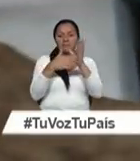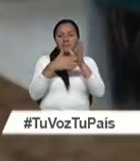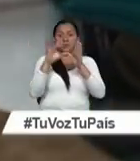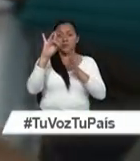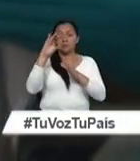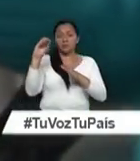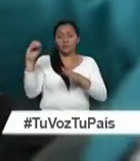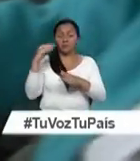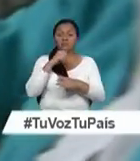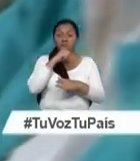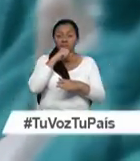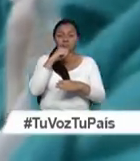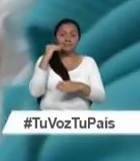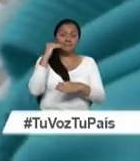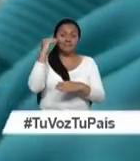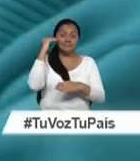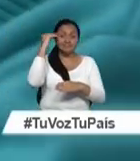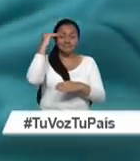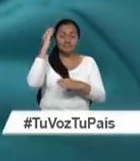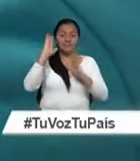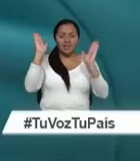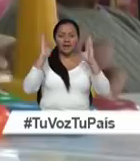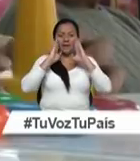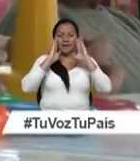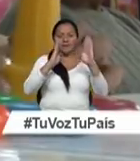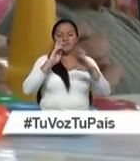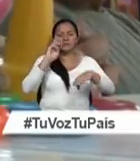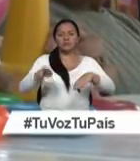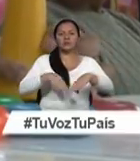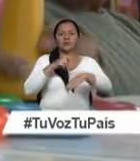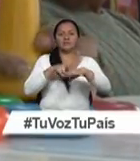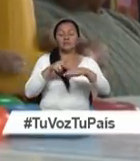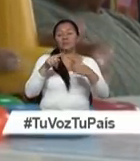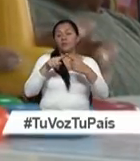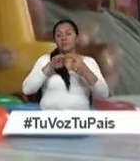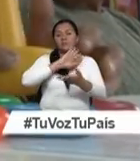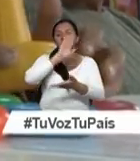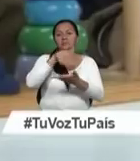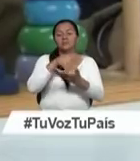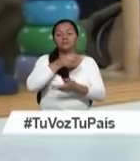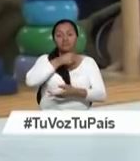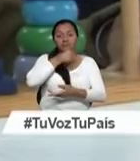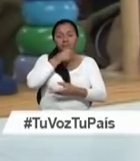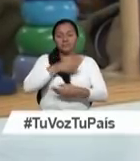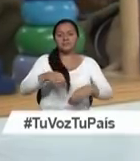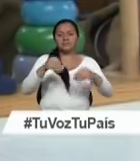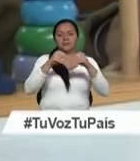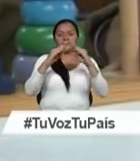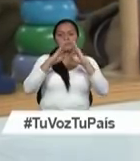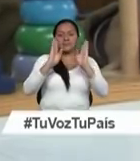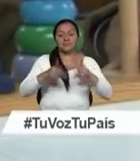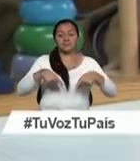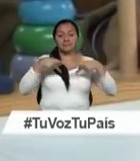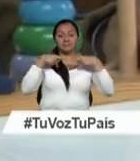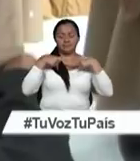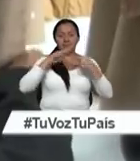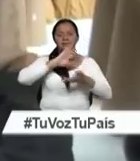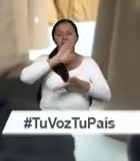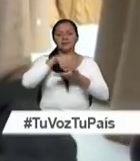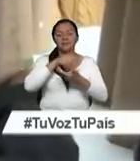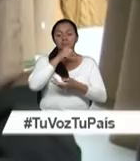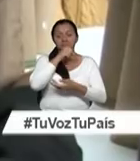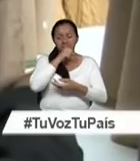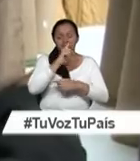70.868 adultos mayores son atendidos a nivel nacional a través de los centros gerontológicos residenciales, centros diurnos,